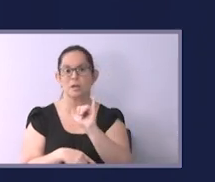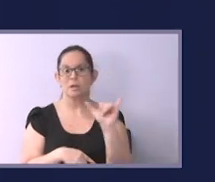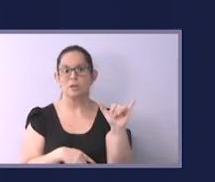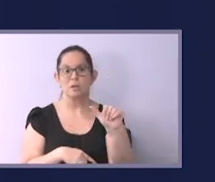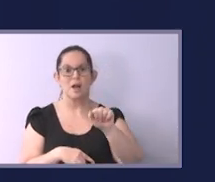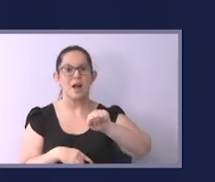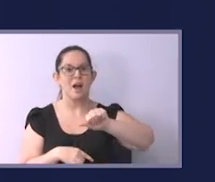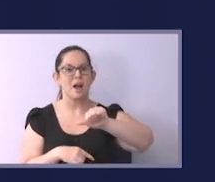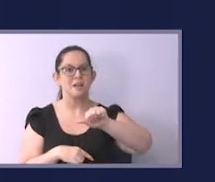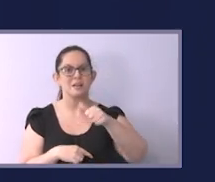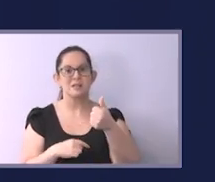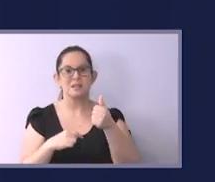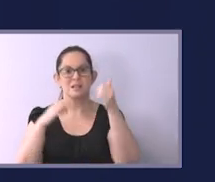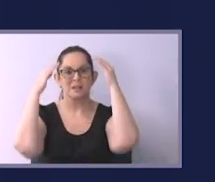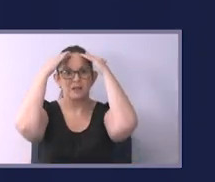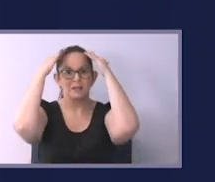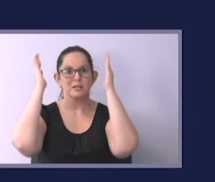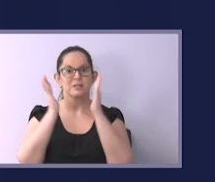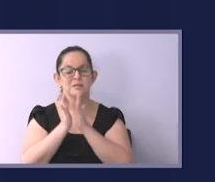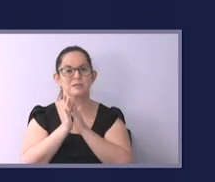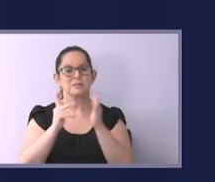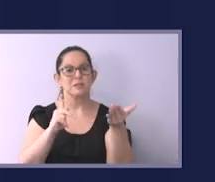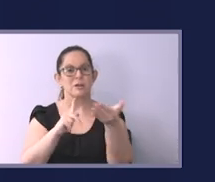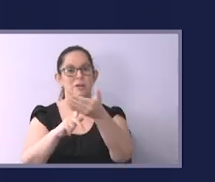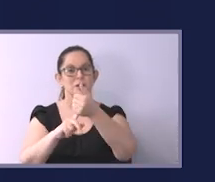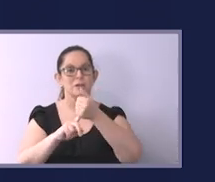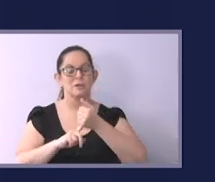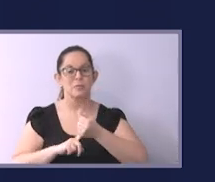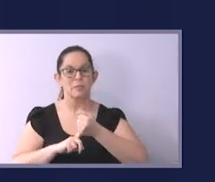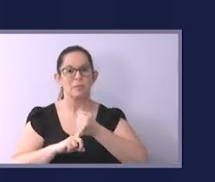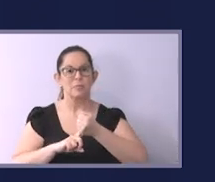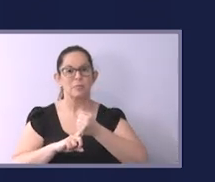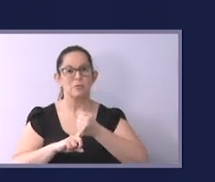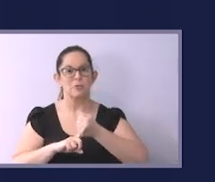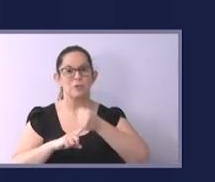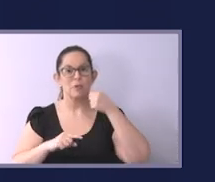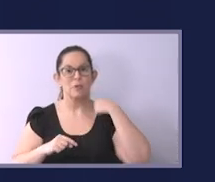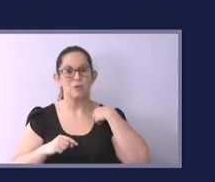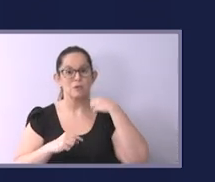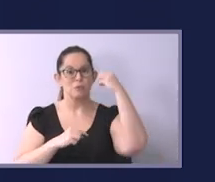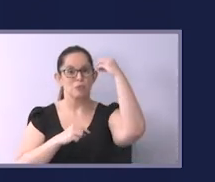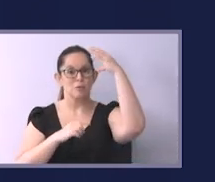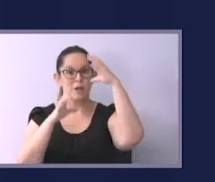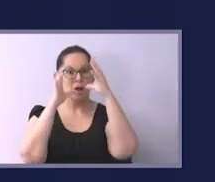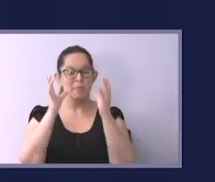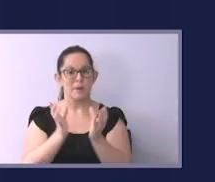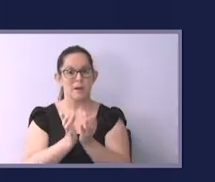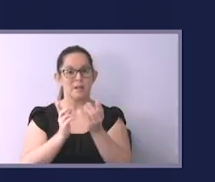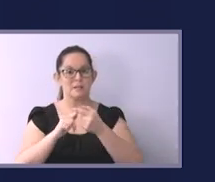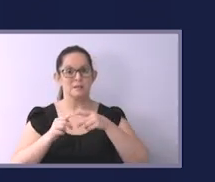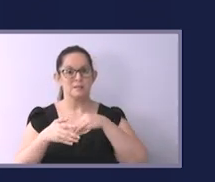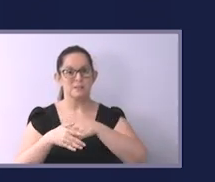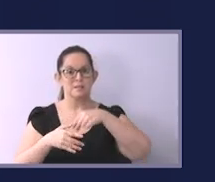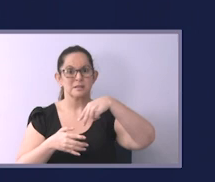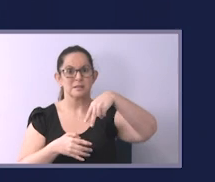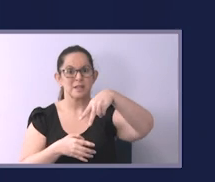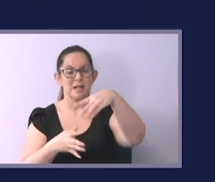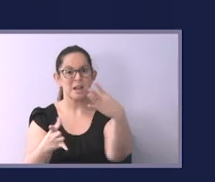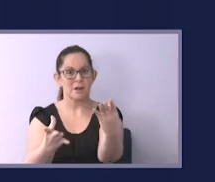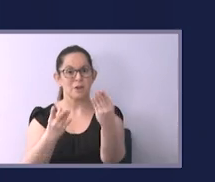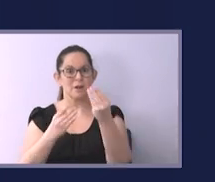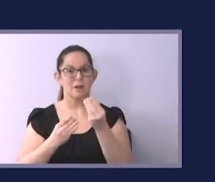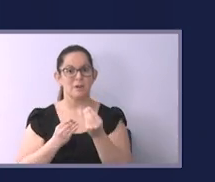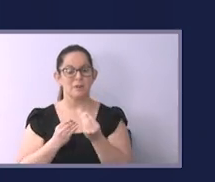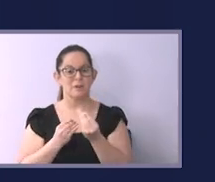10 vírgenes que tomando sus lámparas salieron a